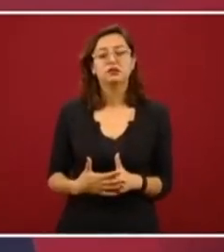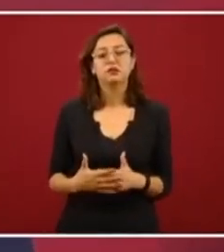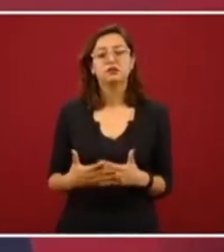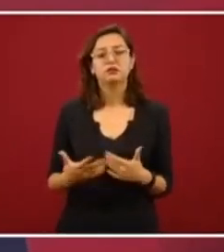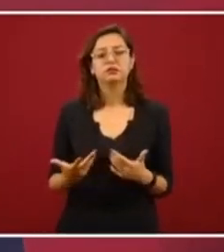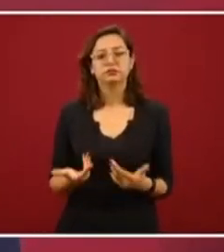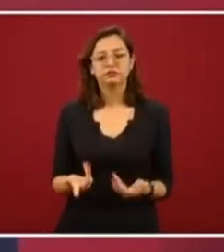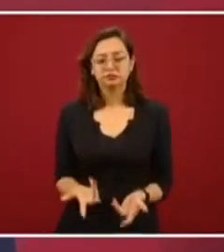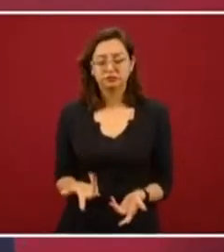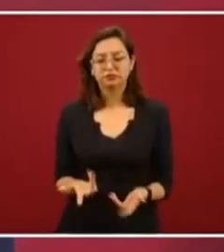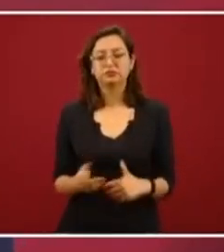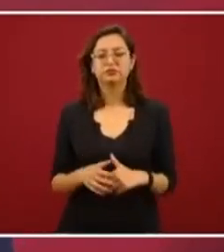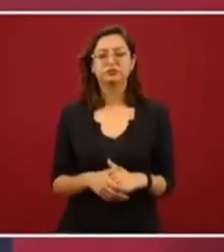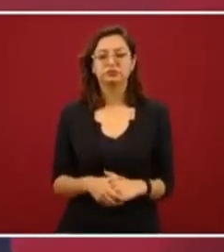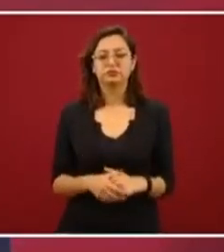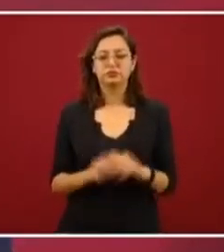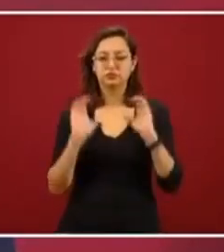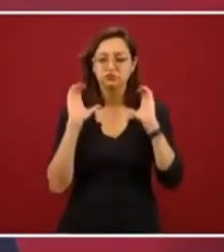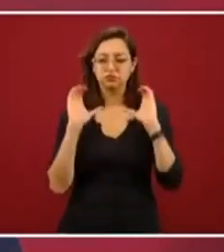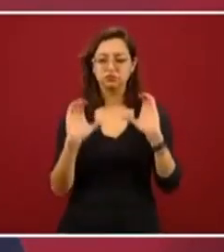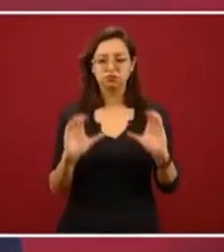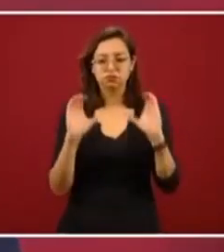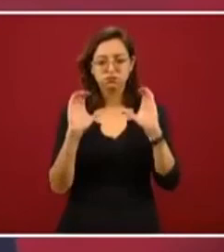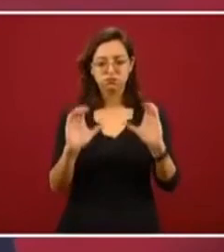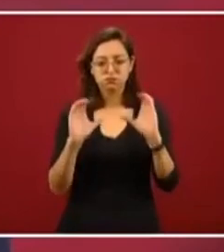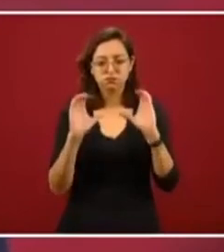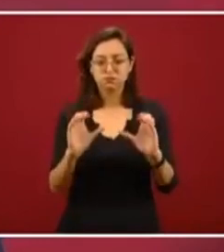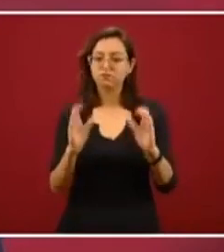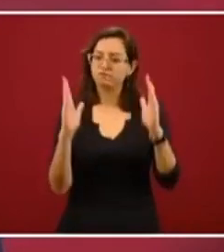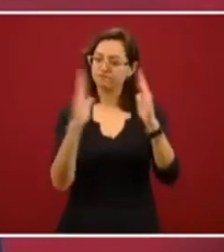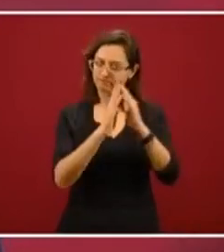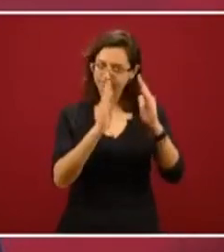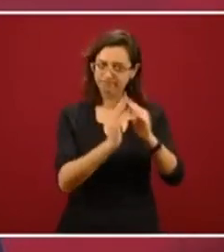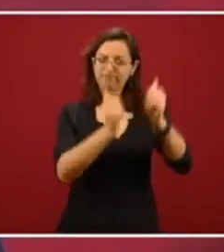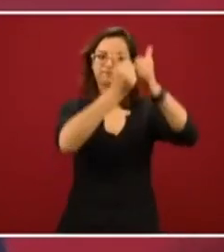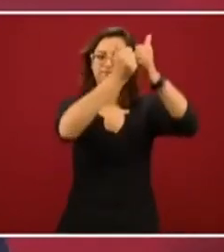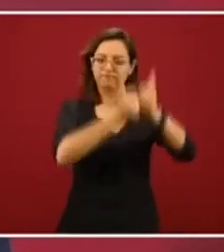que se cuiden a sus casas.